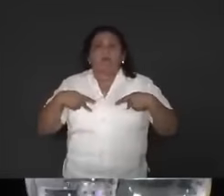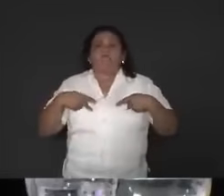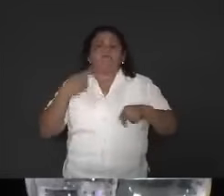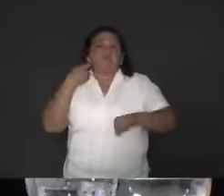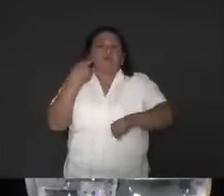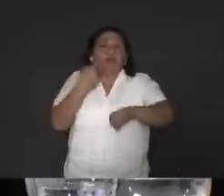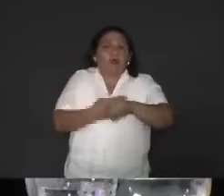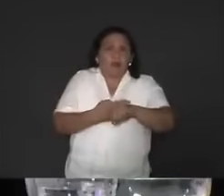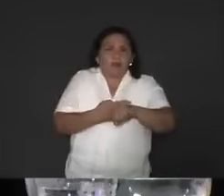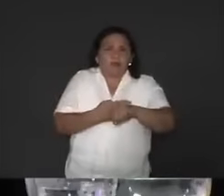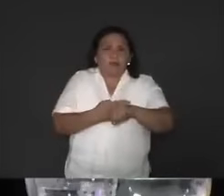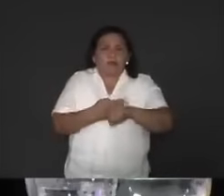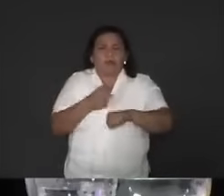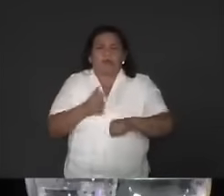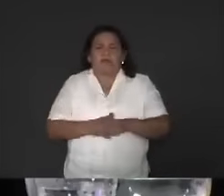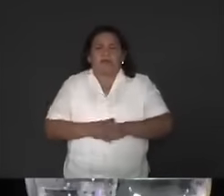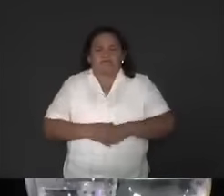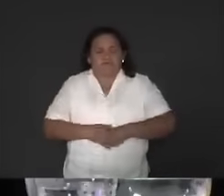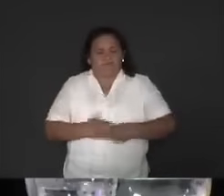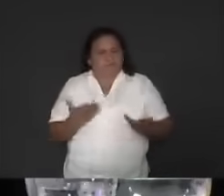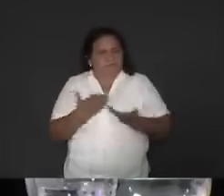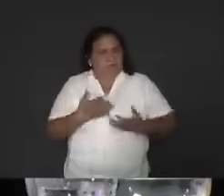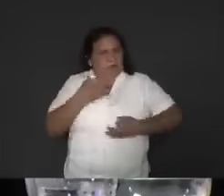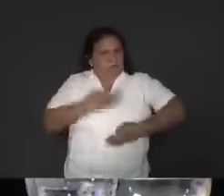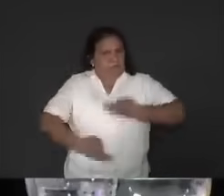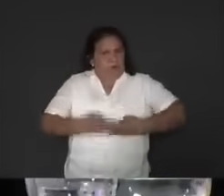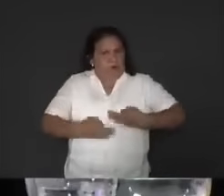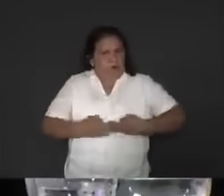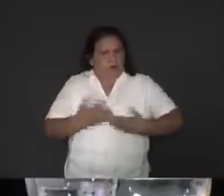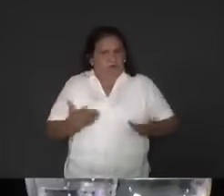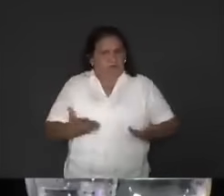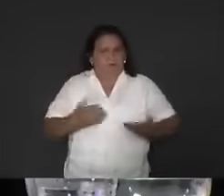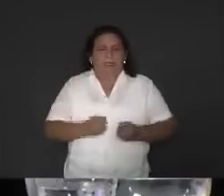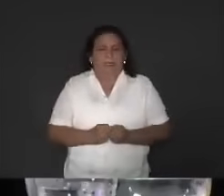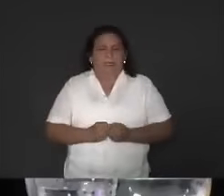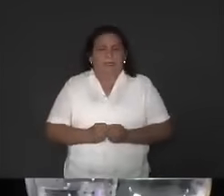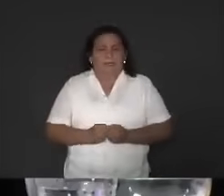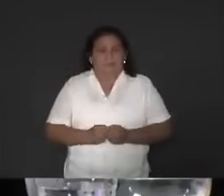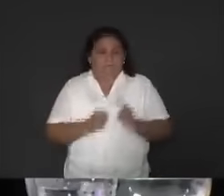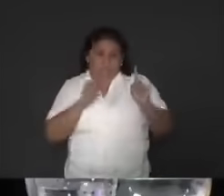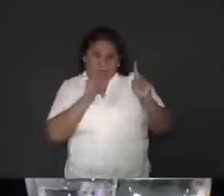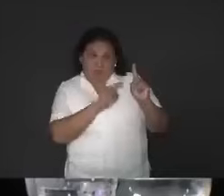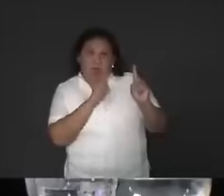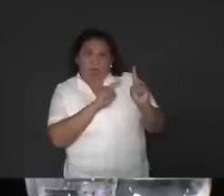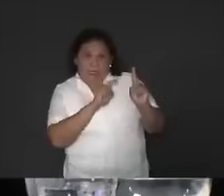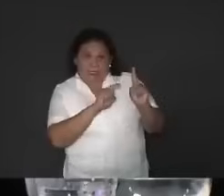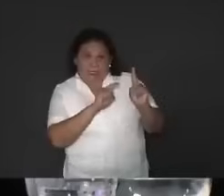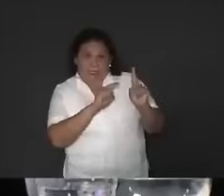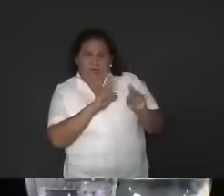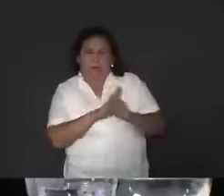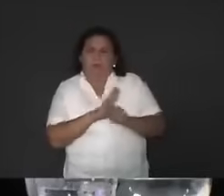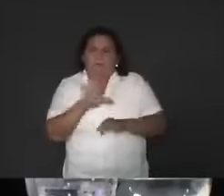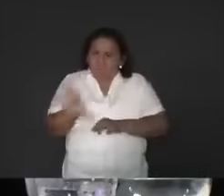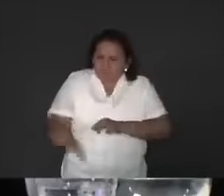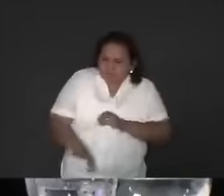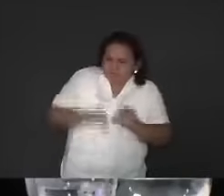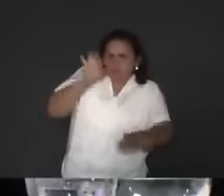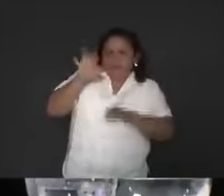cargo de impartir justicia. Yo propongo que cuando se elijan